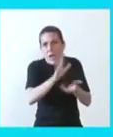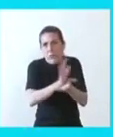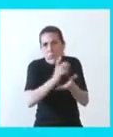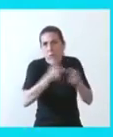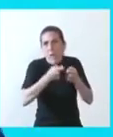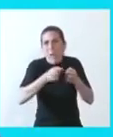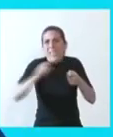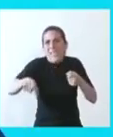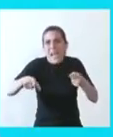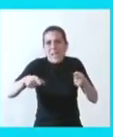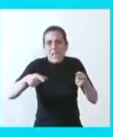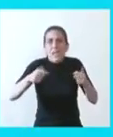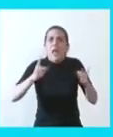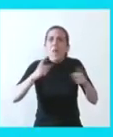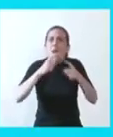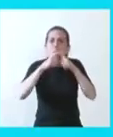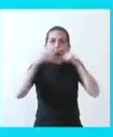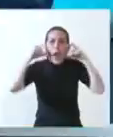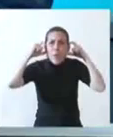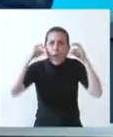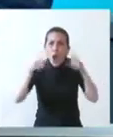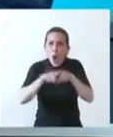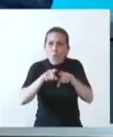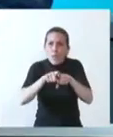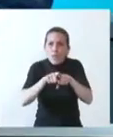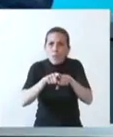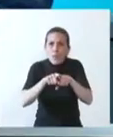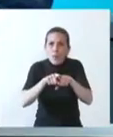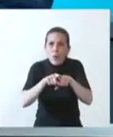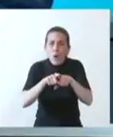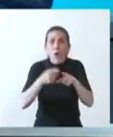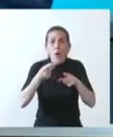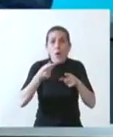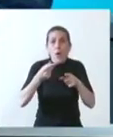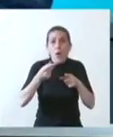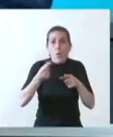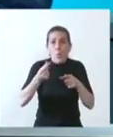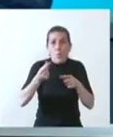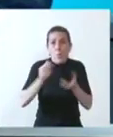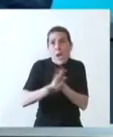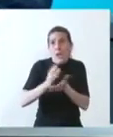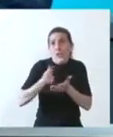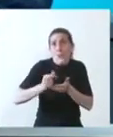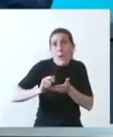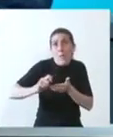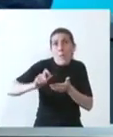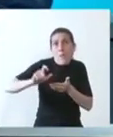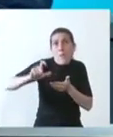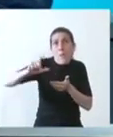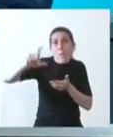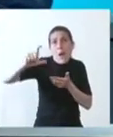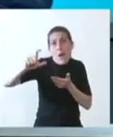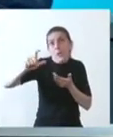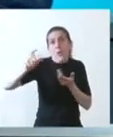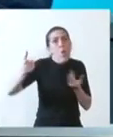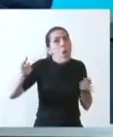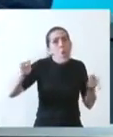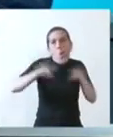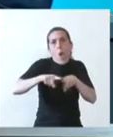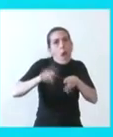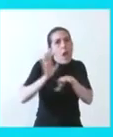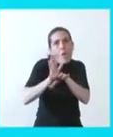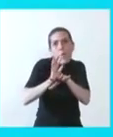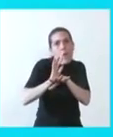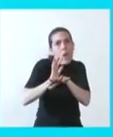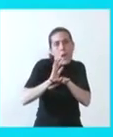permitir, con los barbijos pasa lo mismo, que los precios escalen como escalaron, volveremos todo al punto cero.